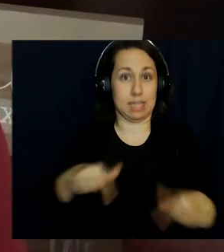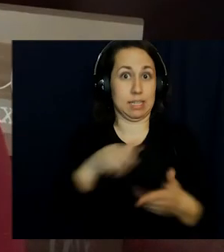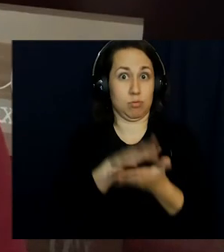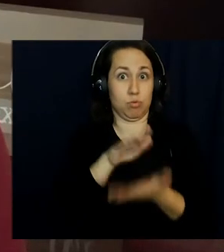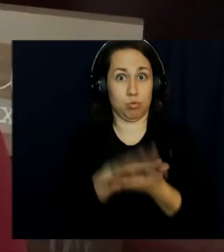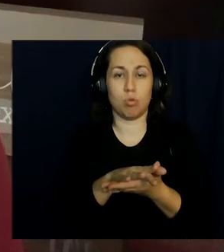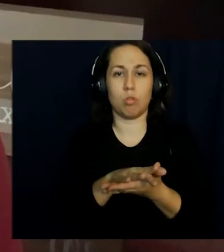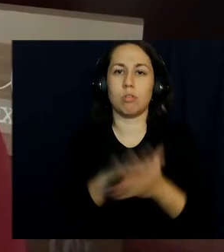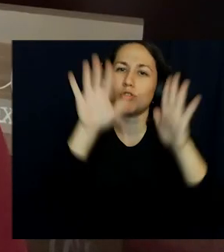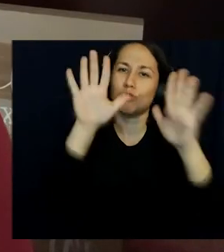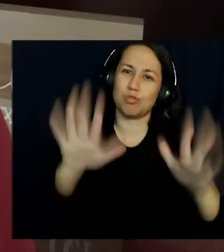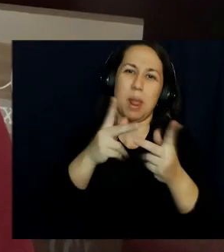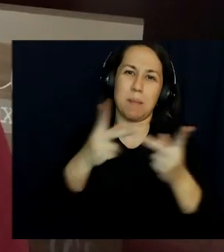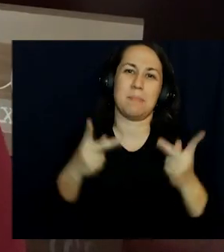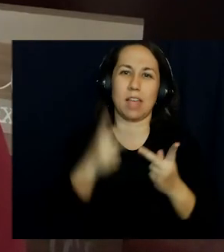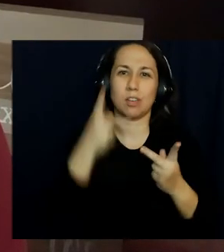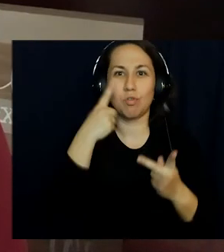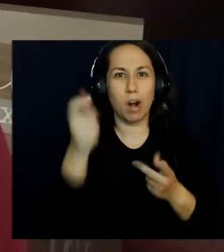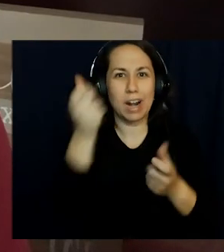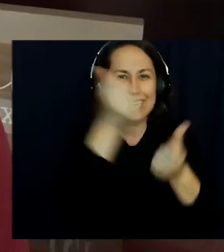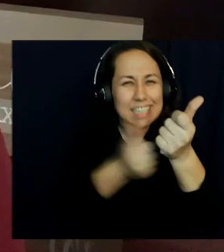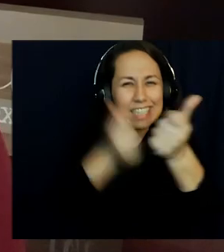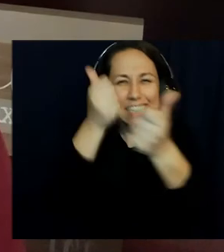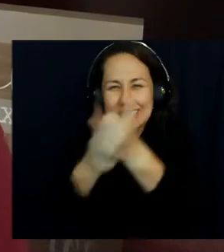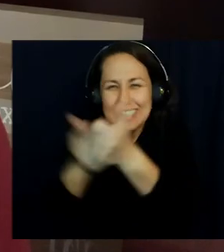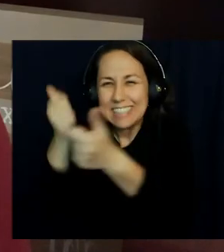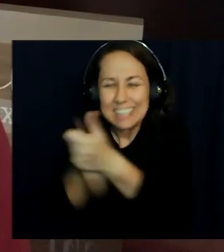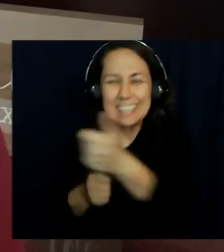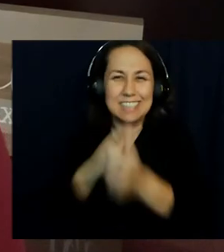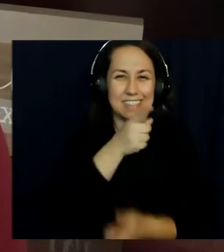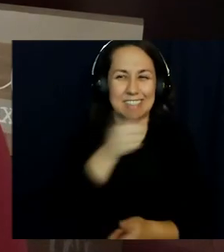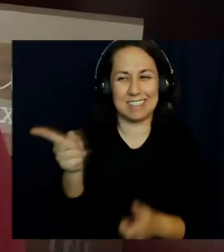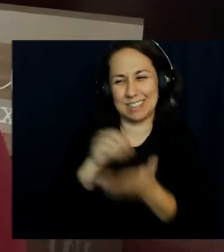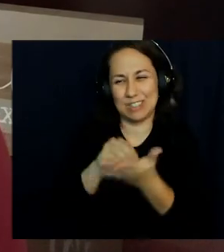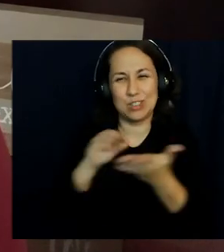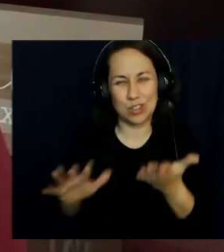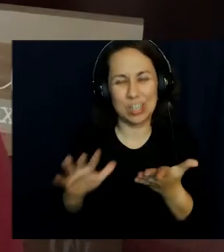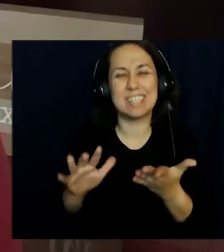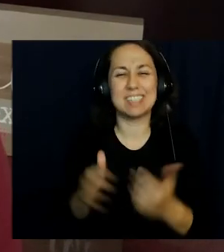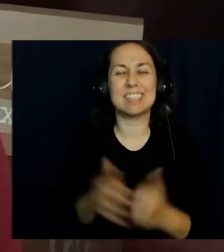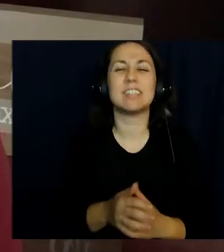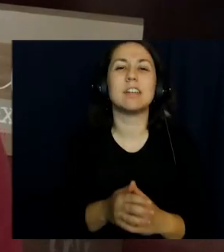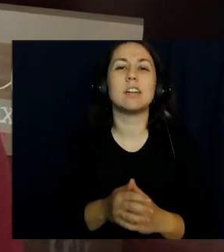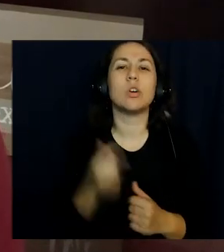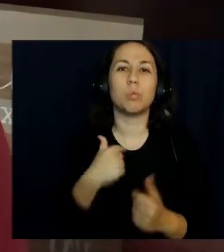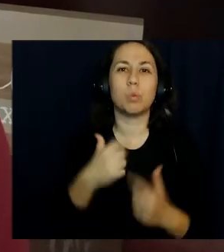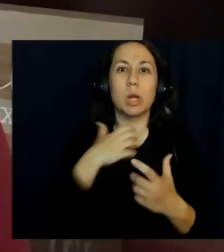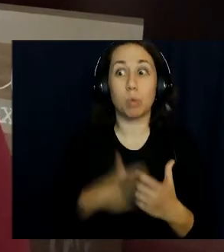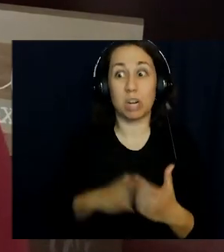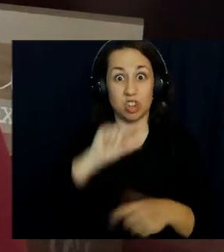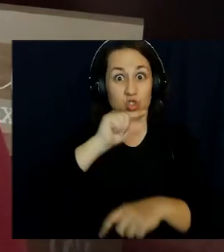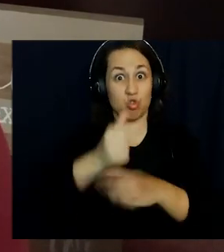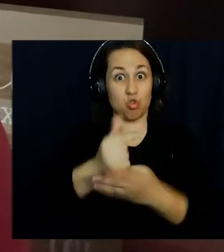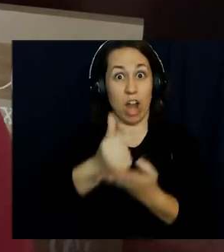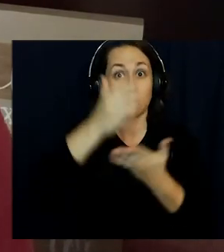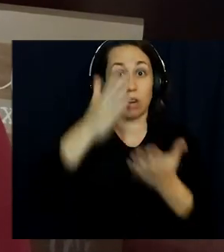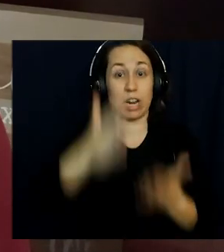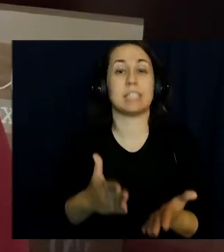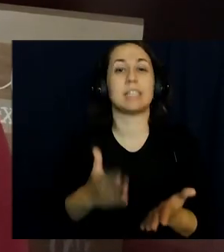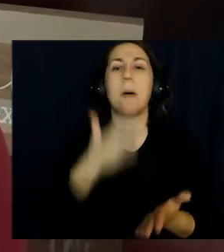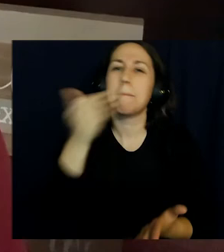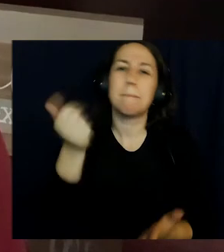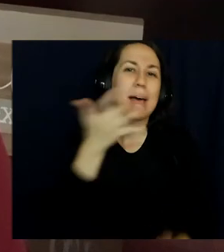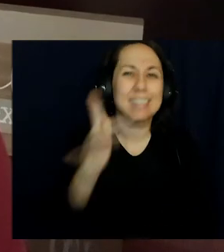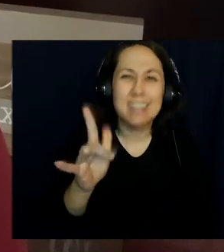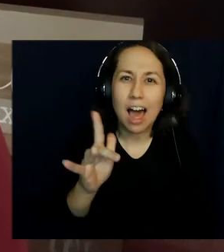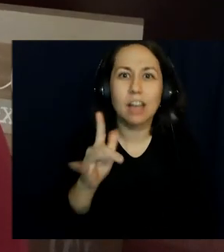nuestros graduandos la mejor de las suertes y queremos compartir sus éxitos al salir al mundo para representarnos con